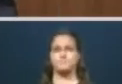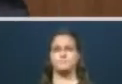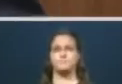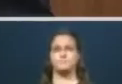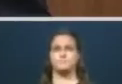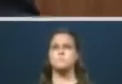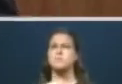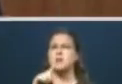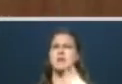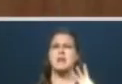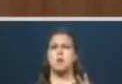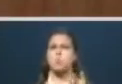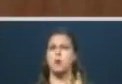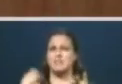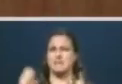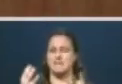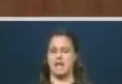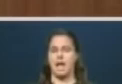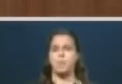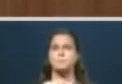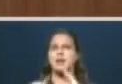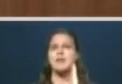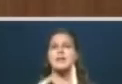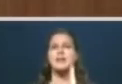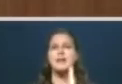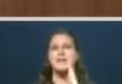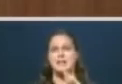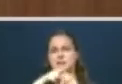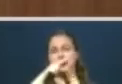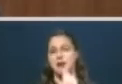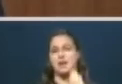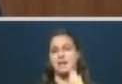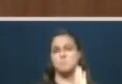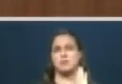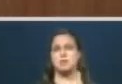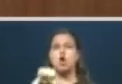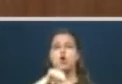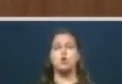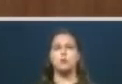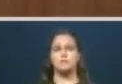la cuarta es la adecuación de la ley de régimen local local de castilla y león'